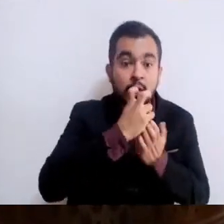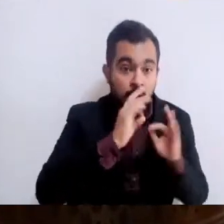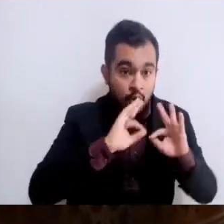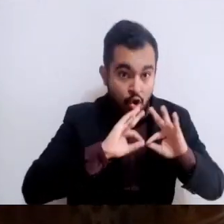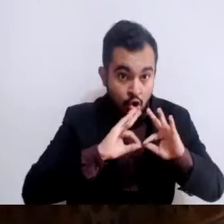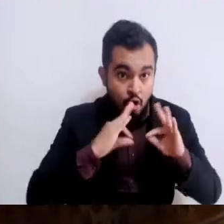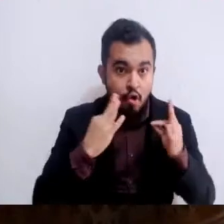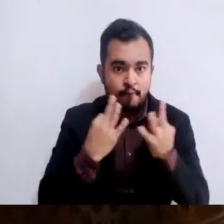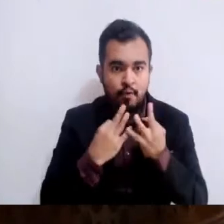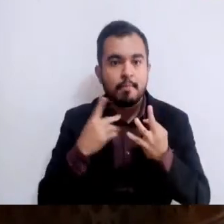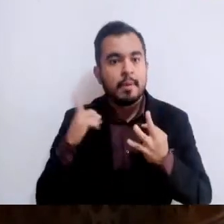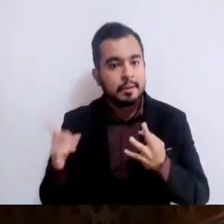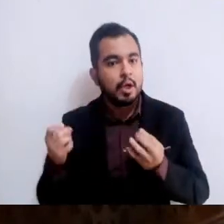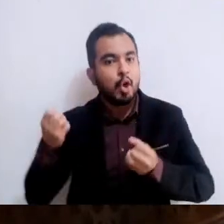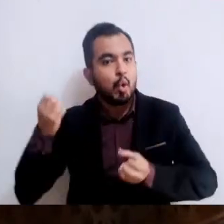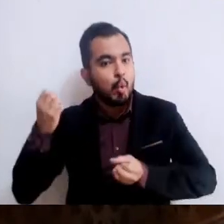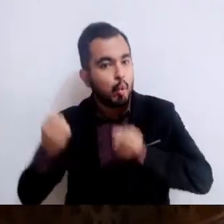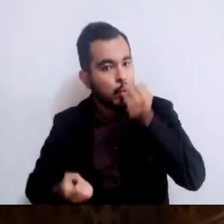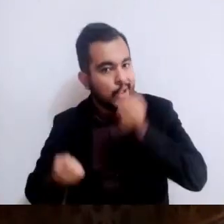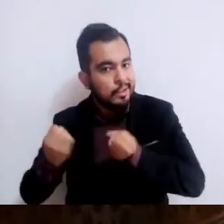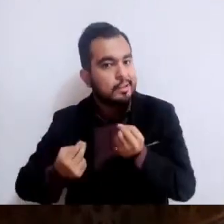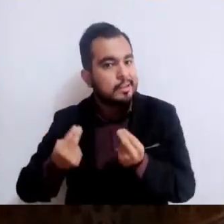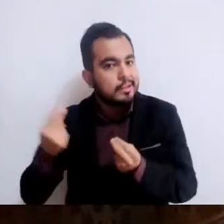donde el juez señale una franja